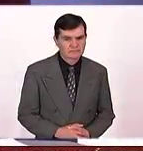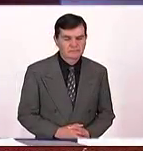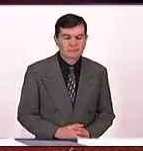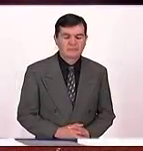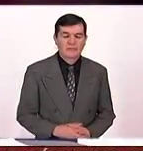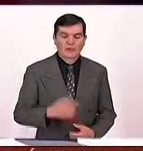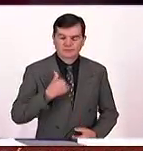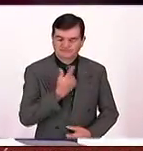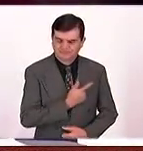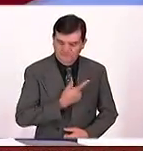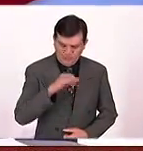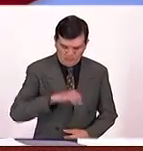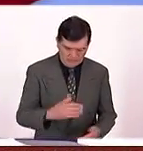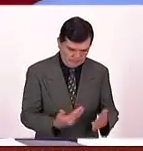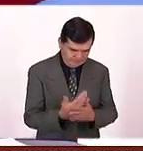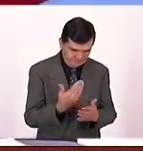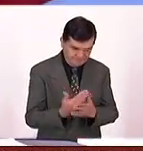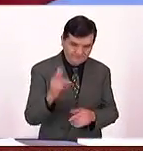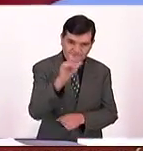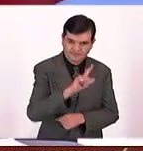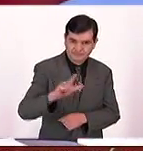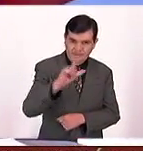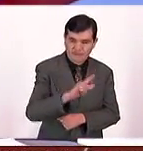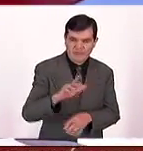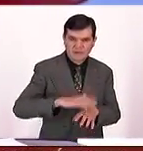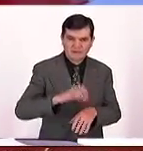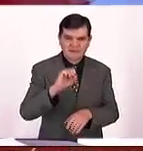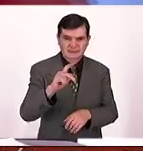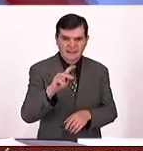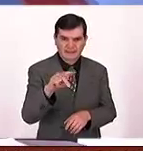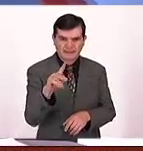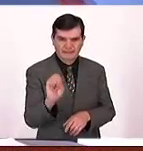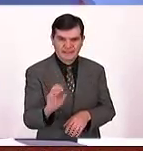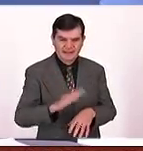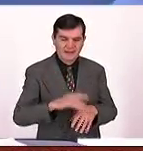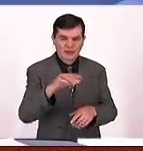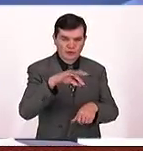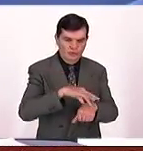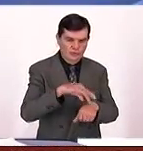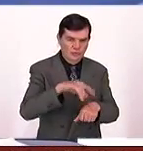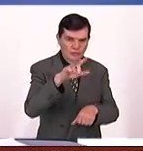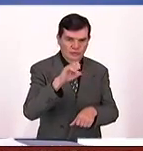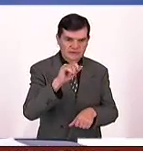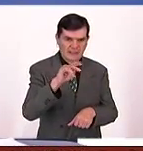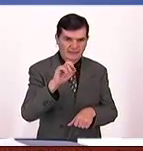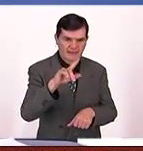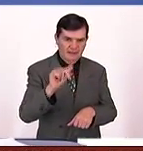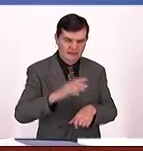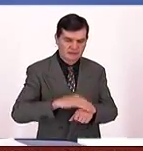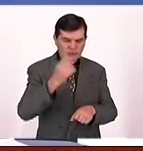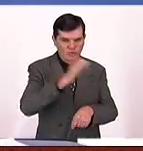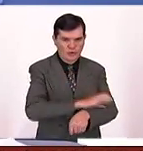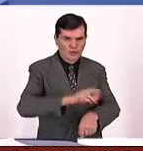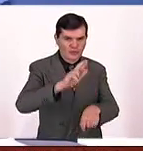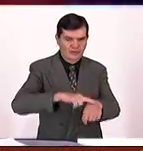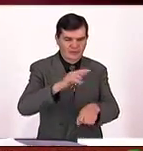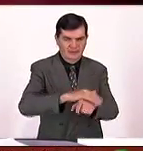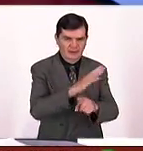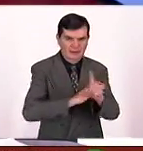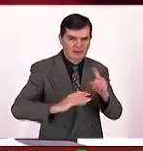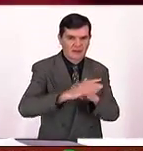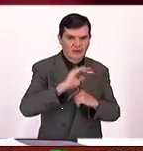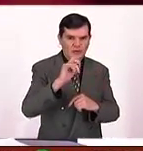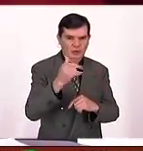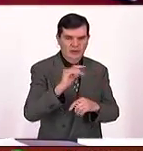gusto comunicarnos esta mañana de lunes vía Skype con el doctor Luis Ávila. Él es coordinador de la licenciatura en Ecología en la